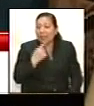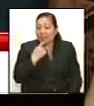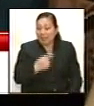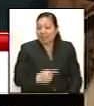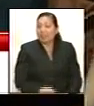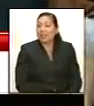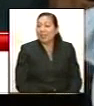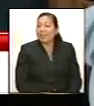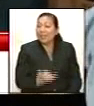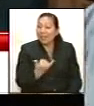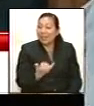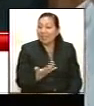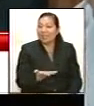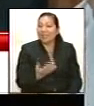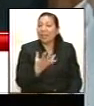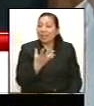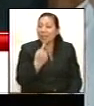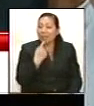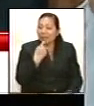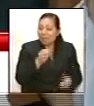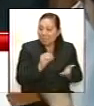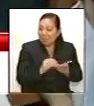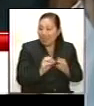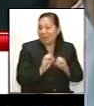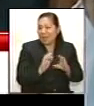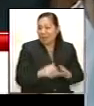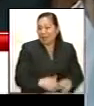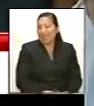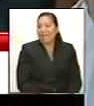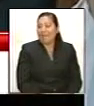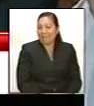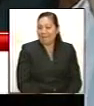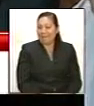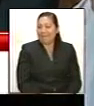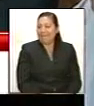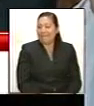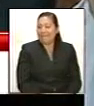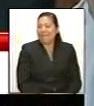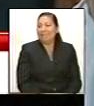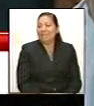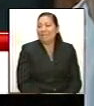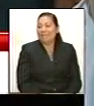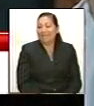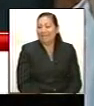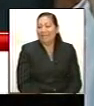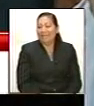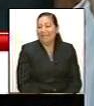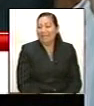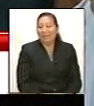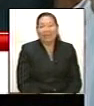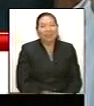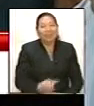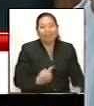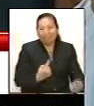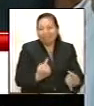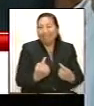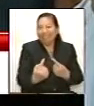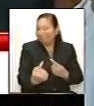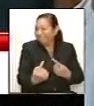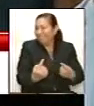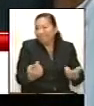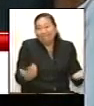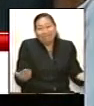denuncia. Eso es en ese caso lo que quiero que me dejen claro. A ver, para no convertir esto